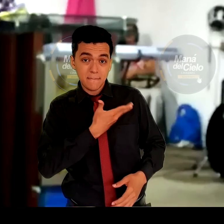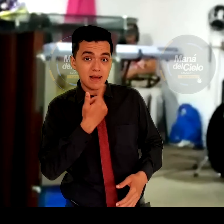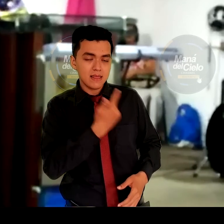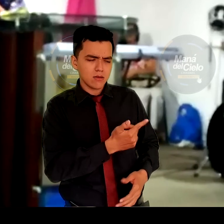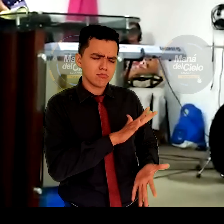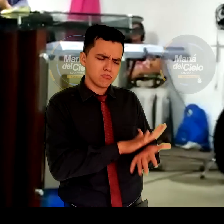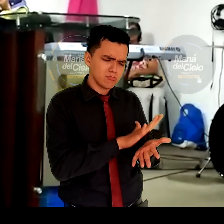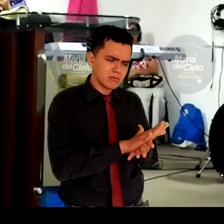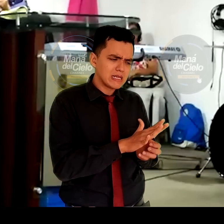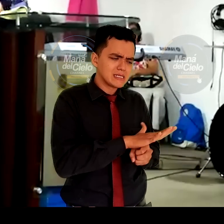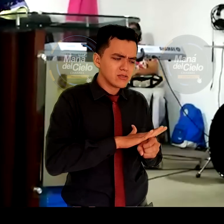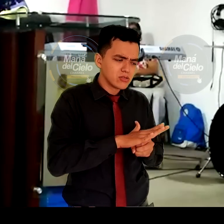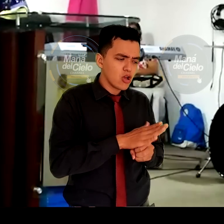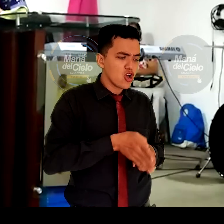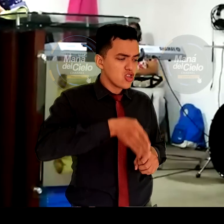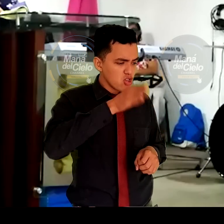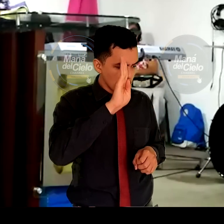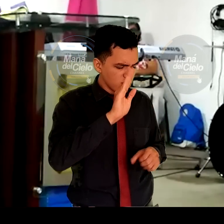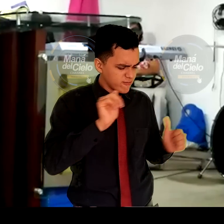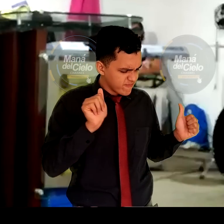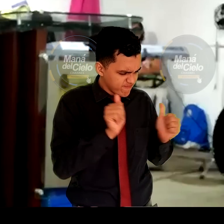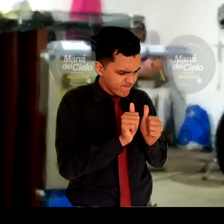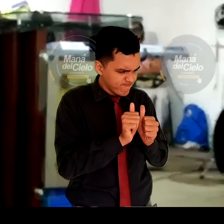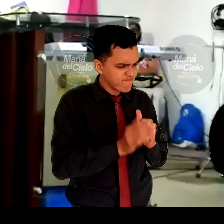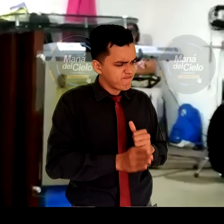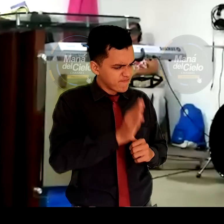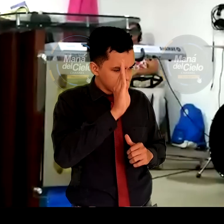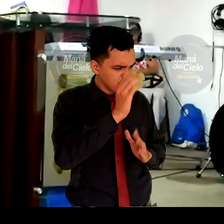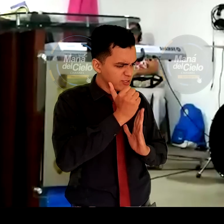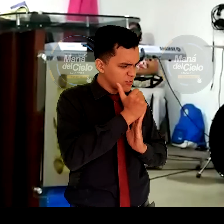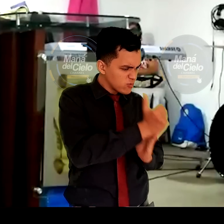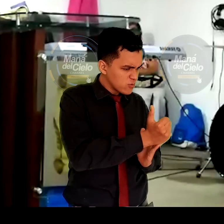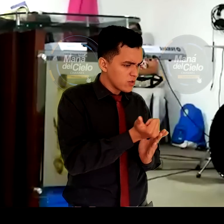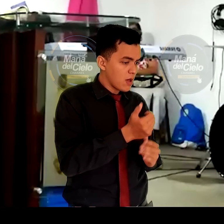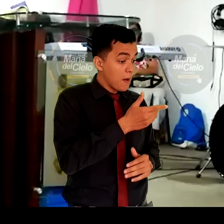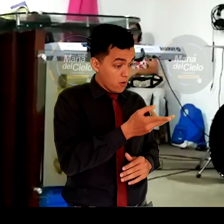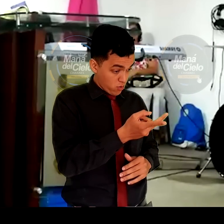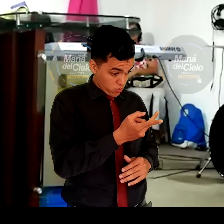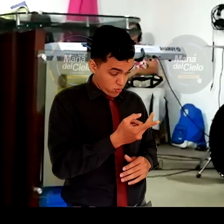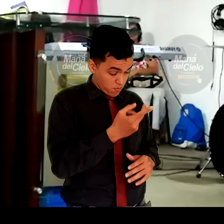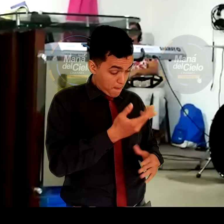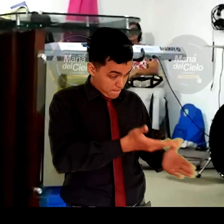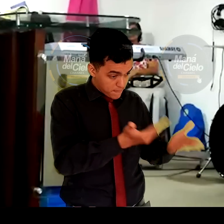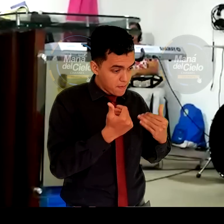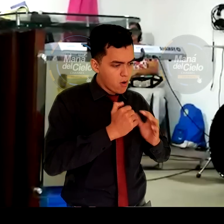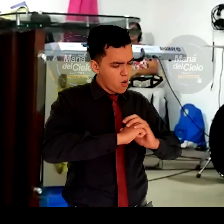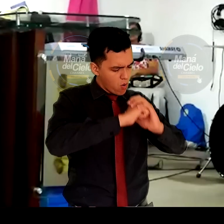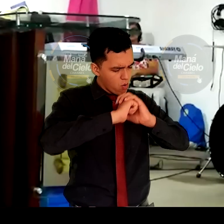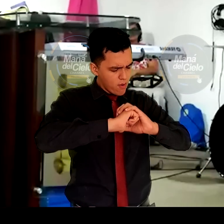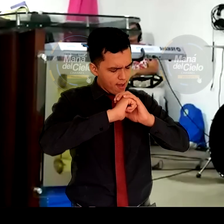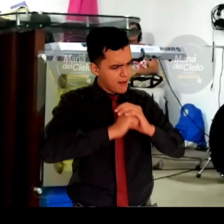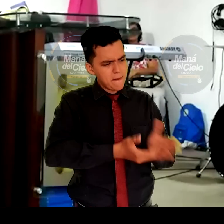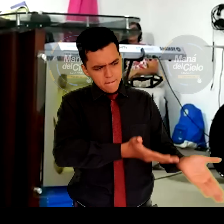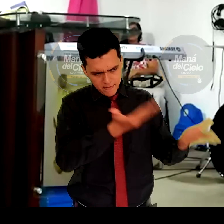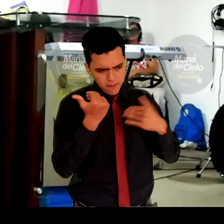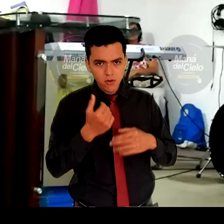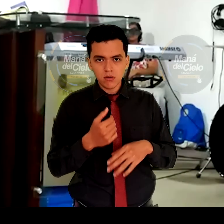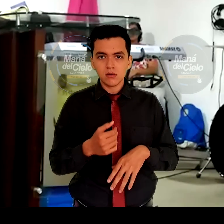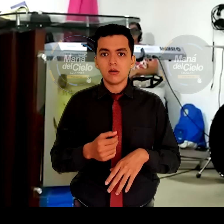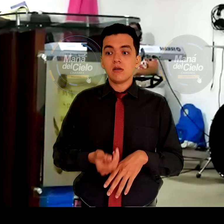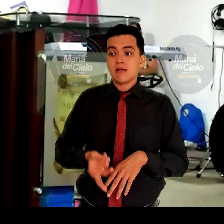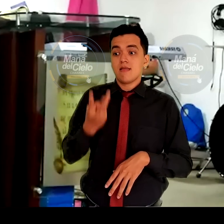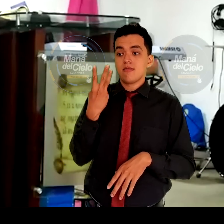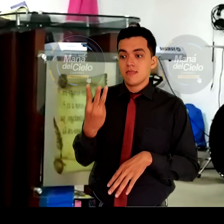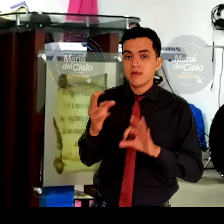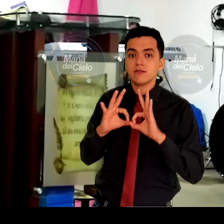una situación, pero no se preocupe, Dios está con nosotros, Dios nos va a ayudar, vamos a comenzar a buscar a Dios. Eso hace como 2 años, y el Señor hizo la